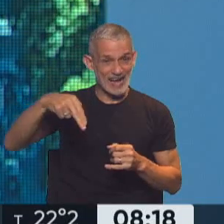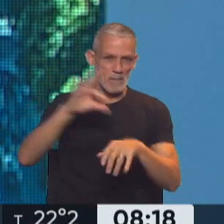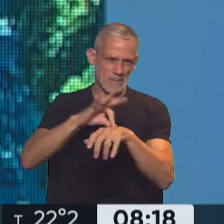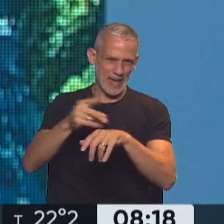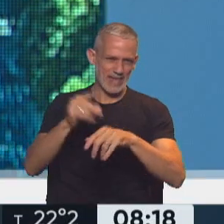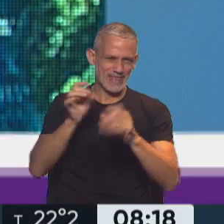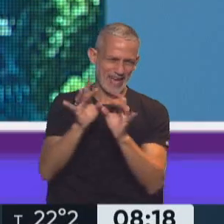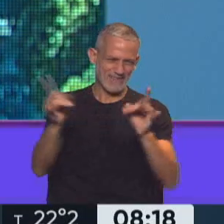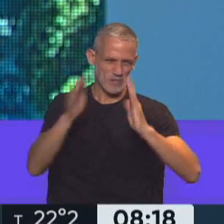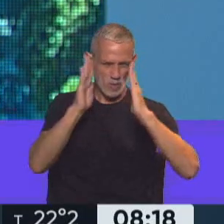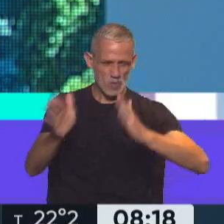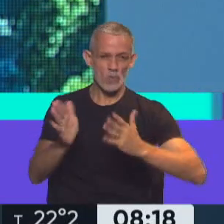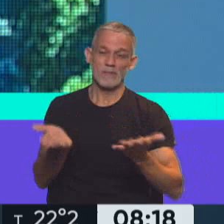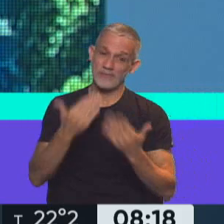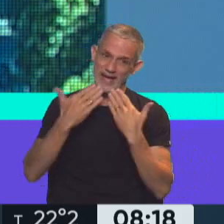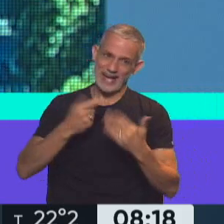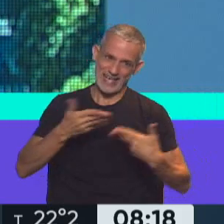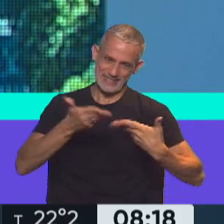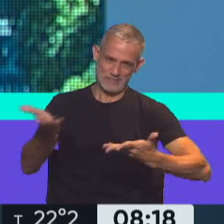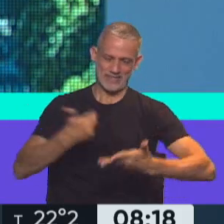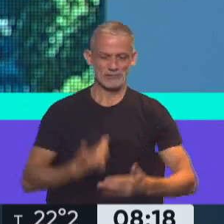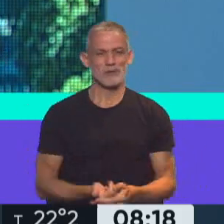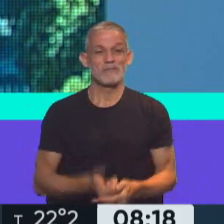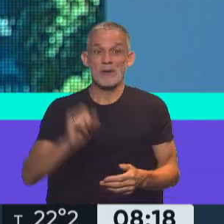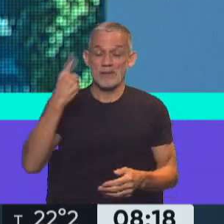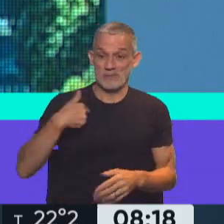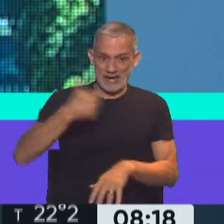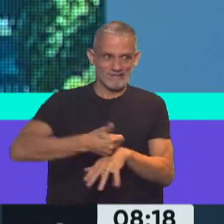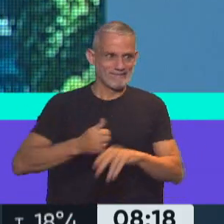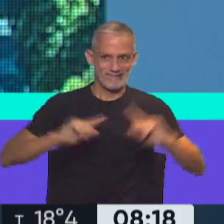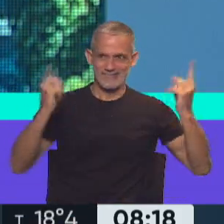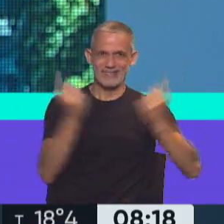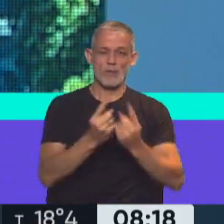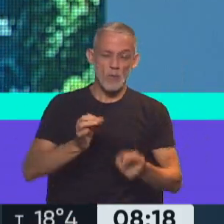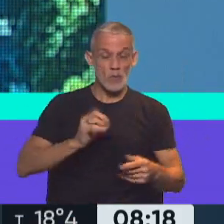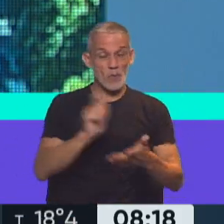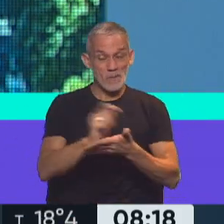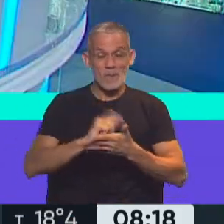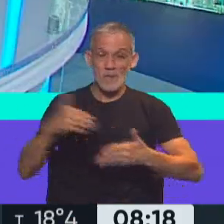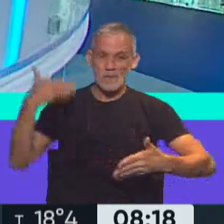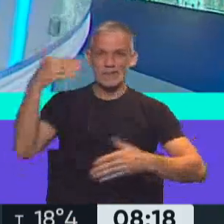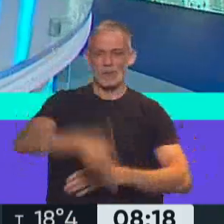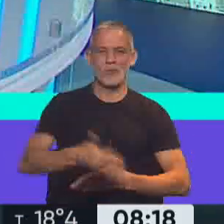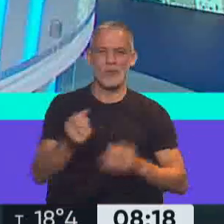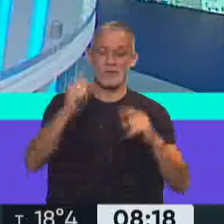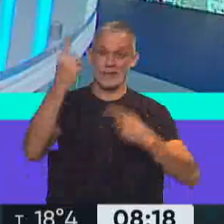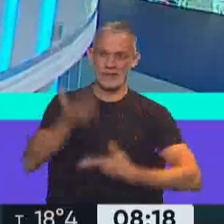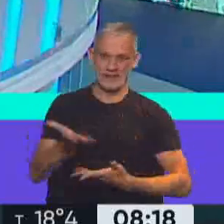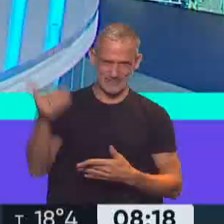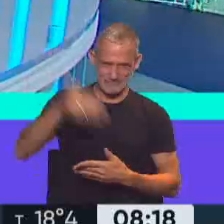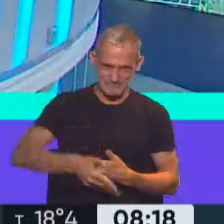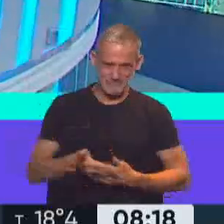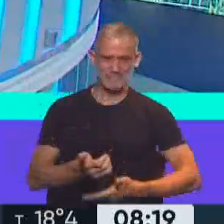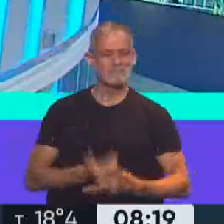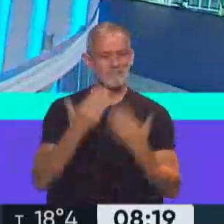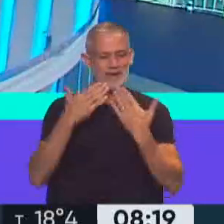aquí Muchas presencialmente. gracias, Gracias, gracias por Flor. la Gracias, Florencia. invitación. Primera vez en un estudio después de muchos Mucho meses. tiempo, ¿eh? Te Sí, agradecemos que seas sí, con sí, sí. nosotros.